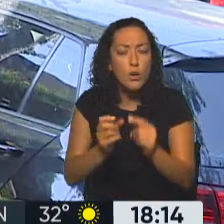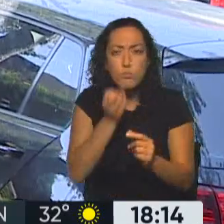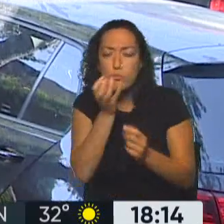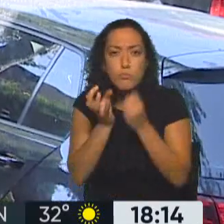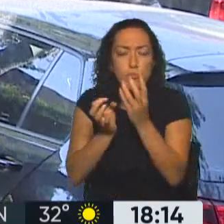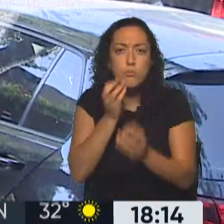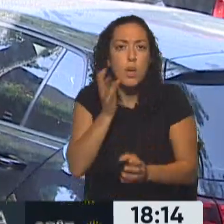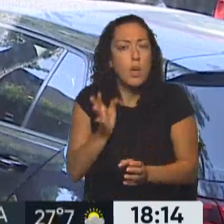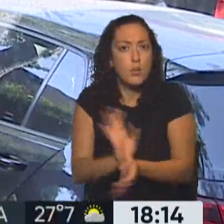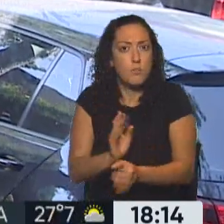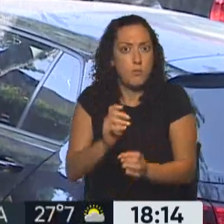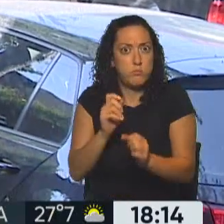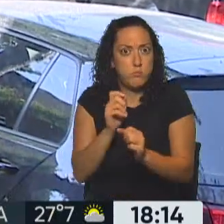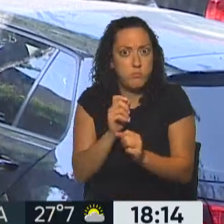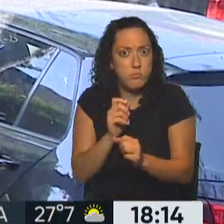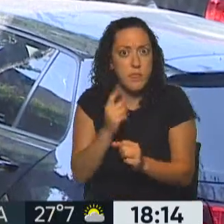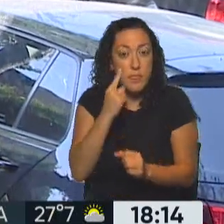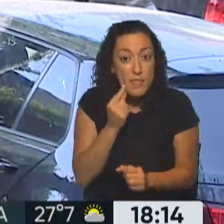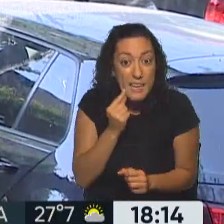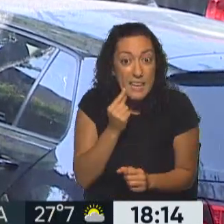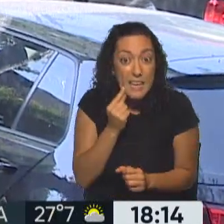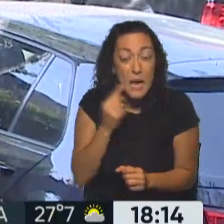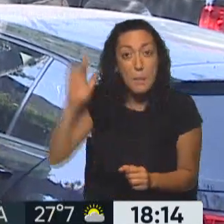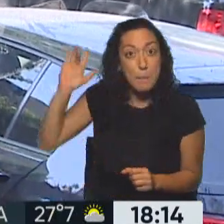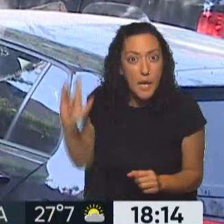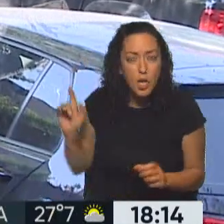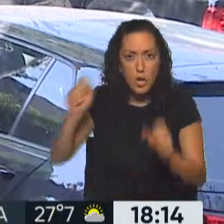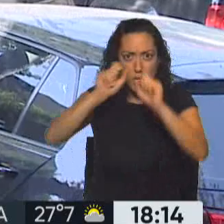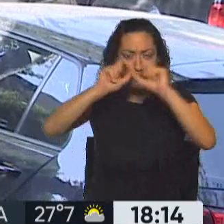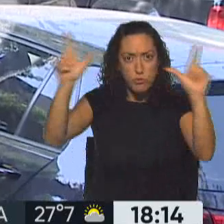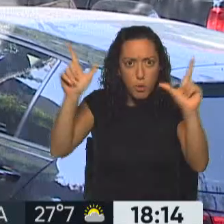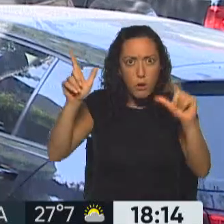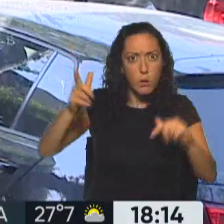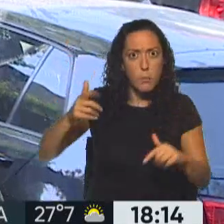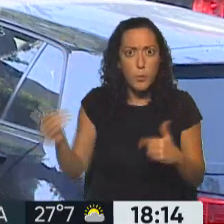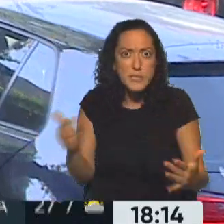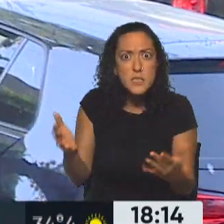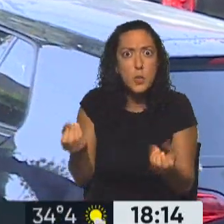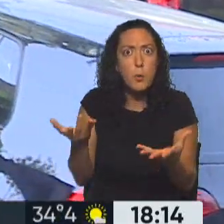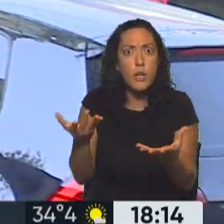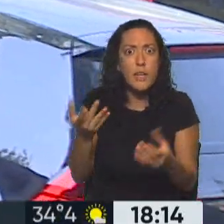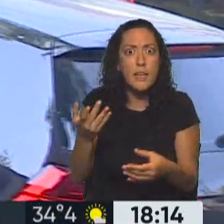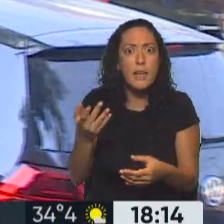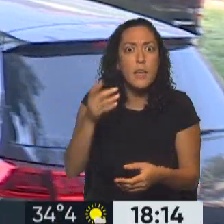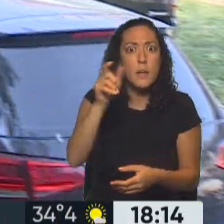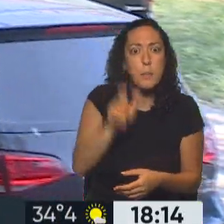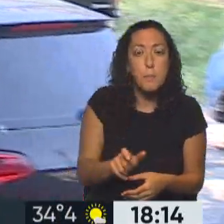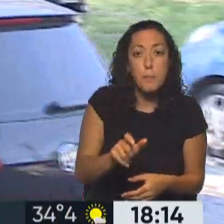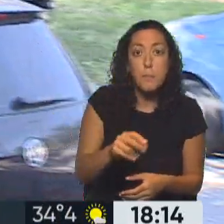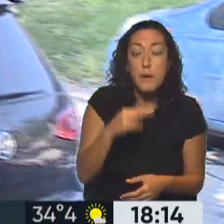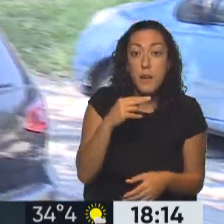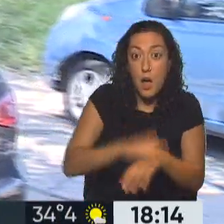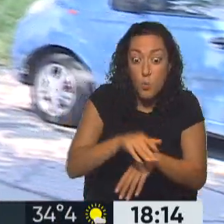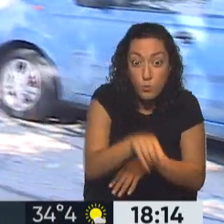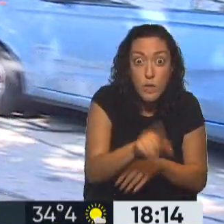su asombro por esto que sucedió el día miércoles, cuando tomaron conocimiento a través de la denuncia que hizo Aldo, el propio